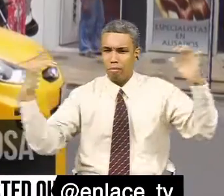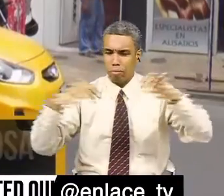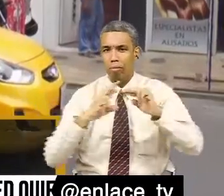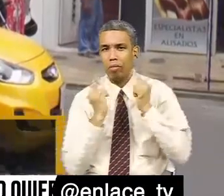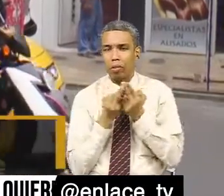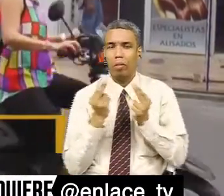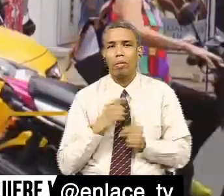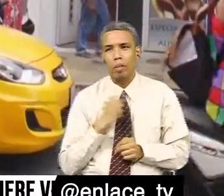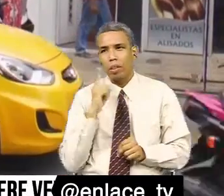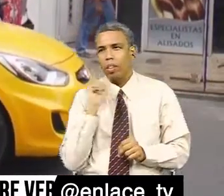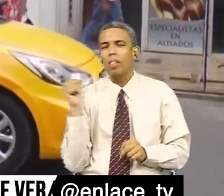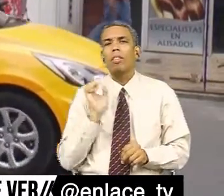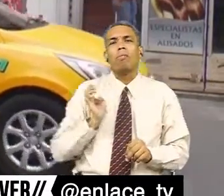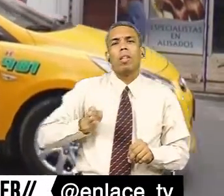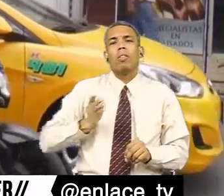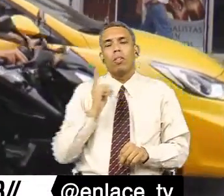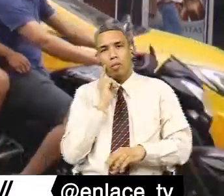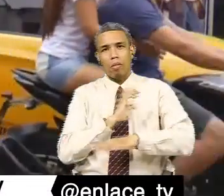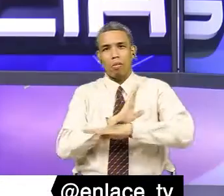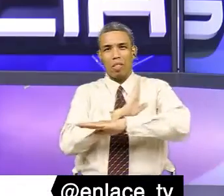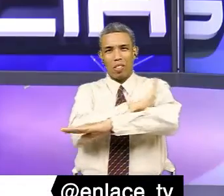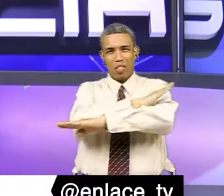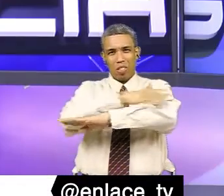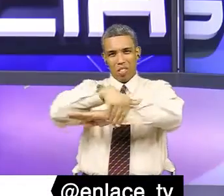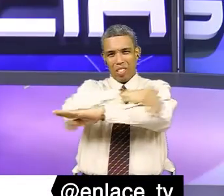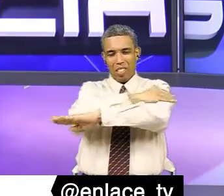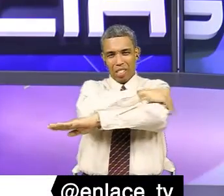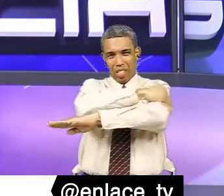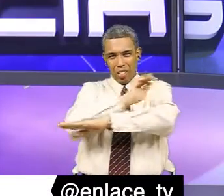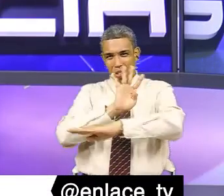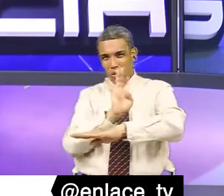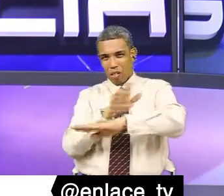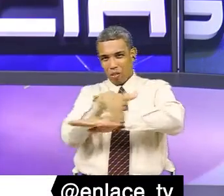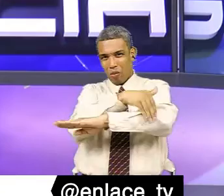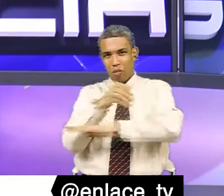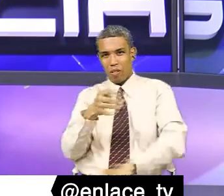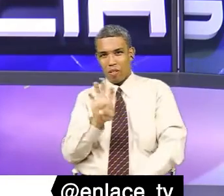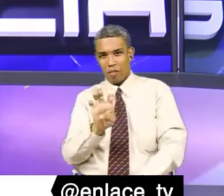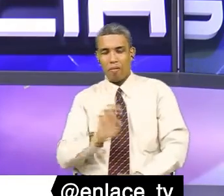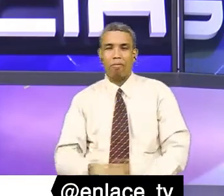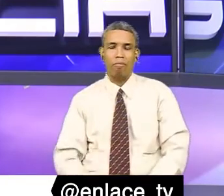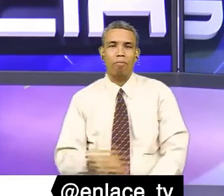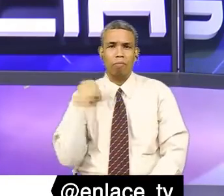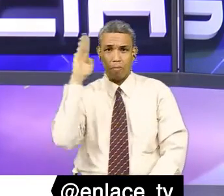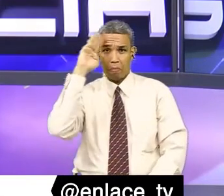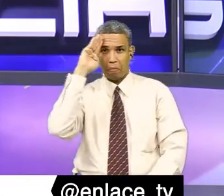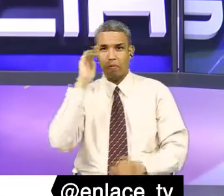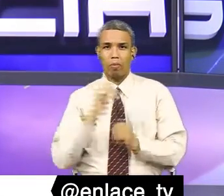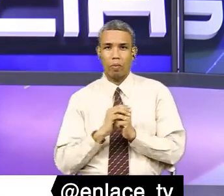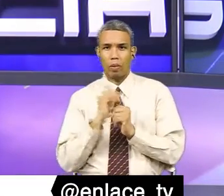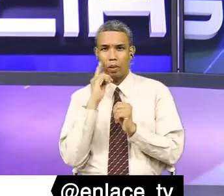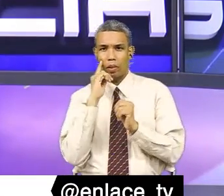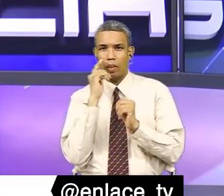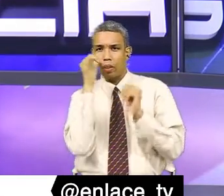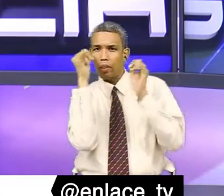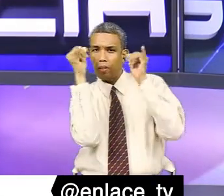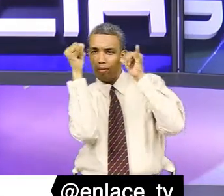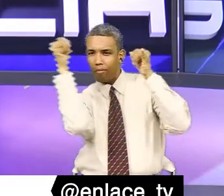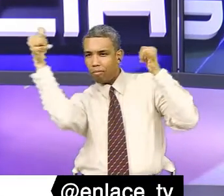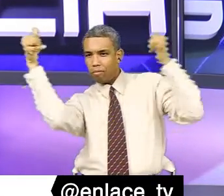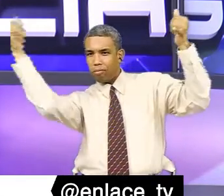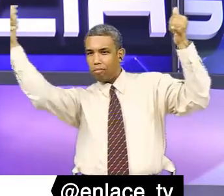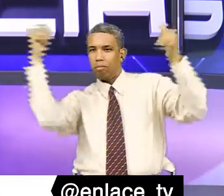calle 49 con 19. Entre tanto, las autoridades de policía analizan los videos de 6 cámaras de